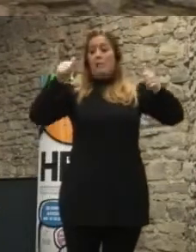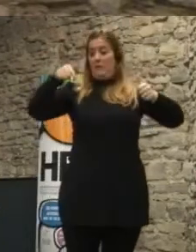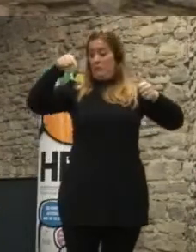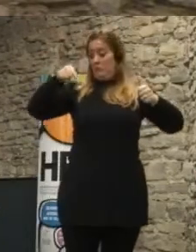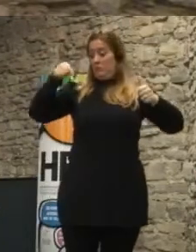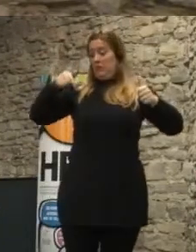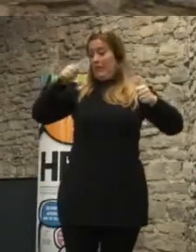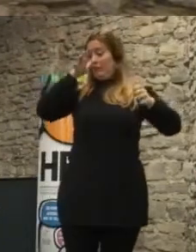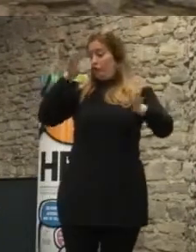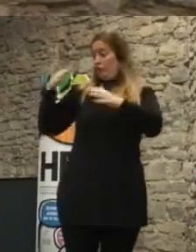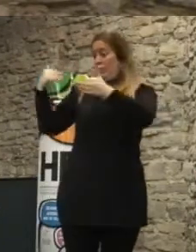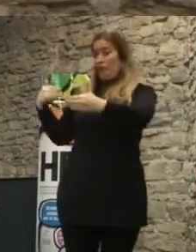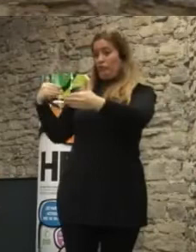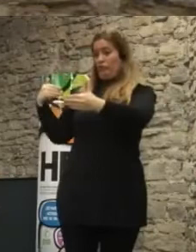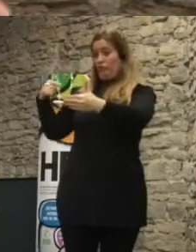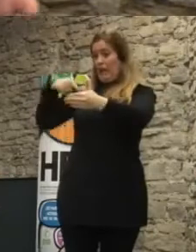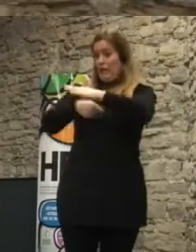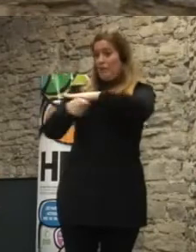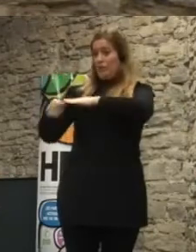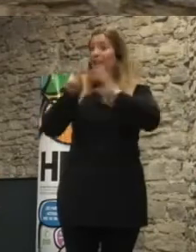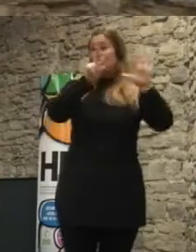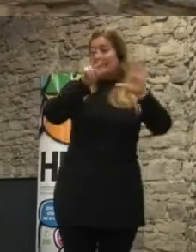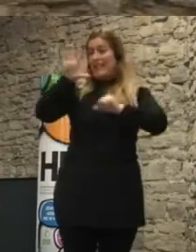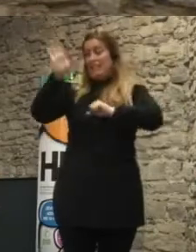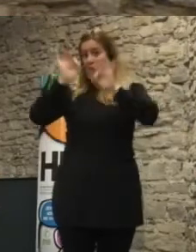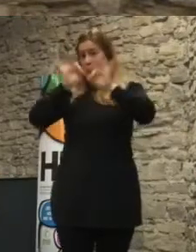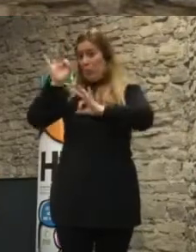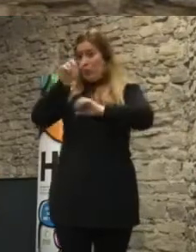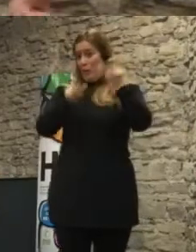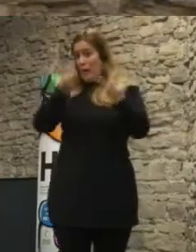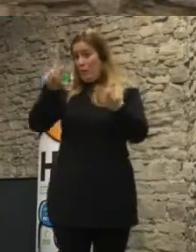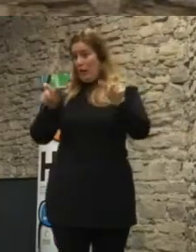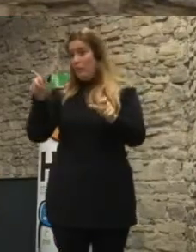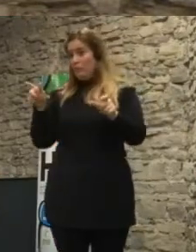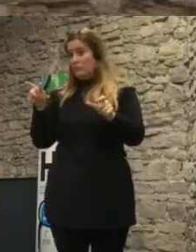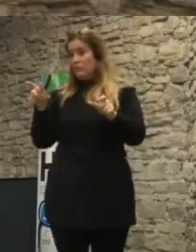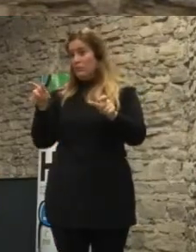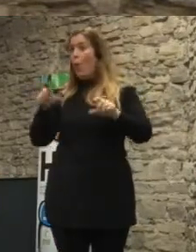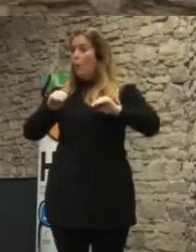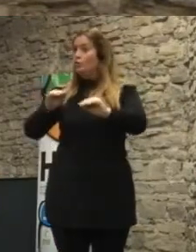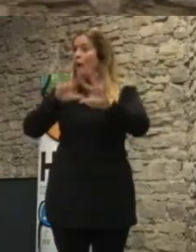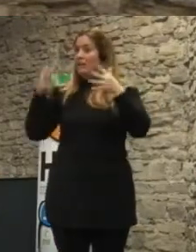Vitoria, el 75% de la población, se ponía en Eustat, hace un uso de Internet.